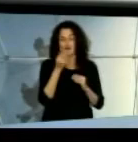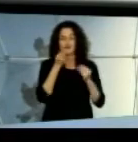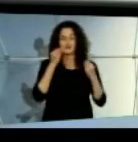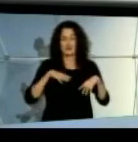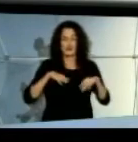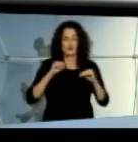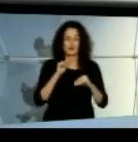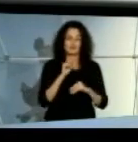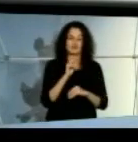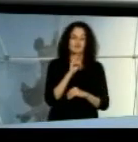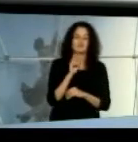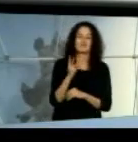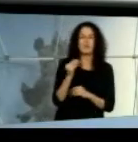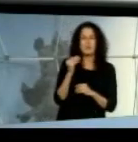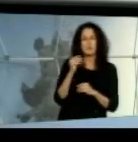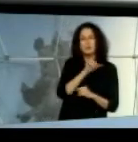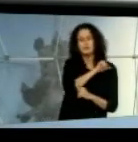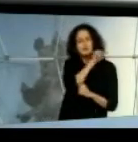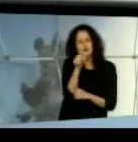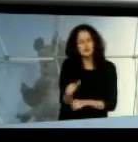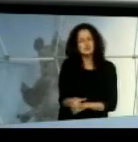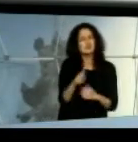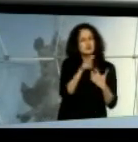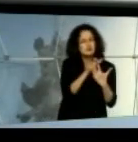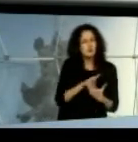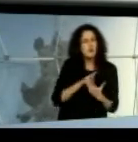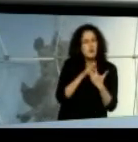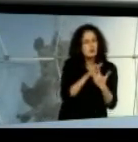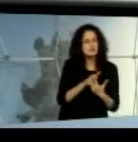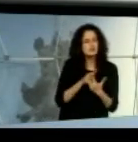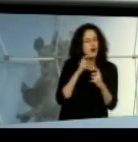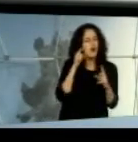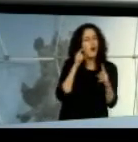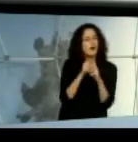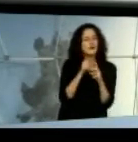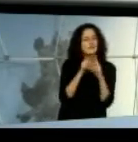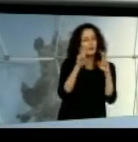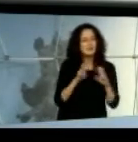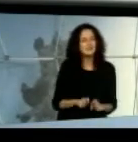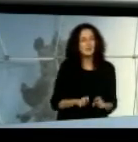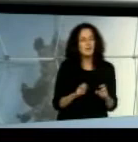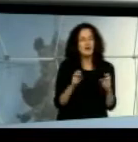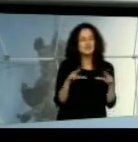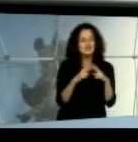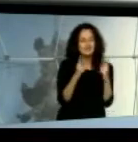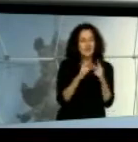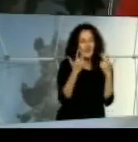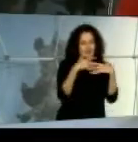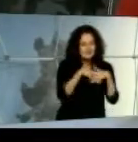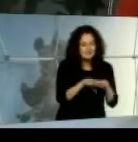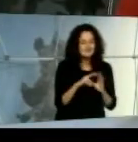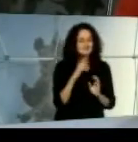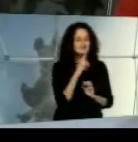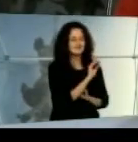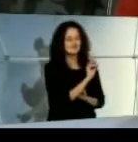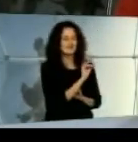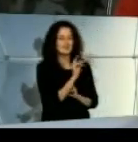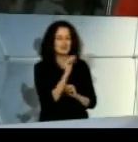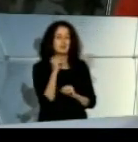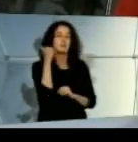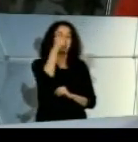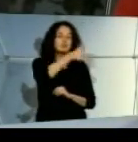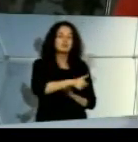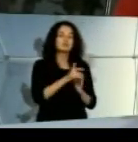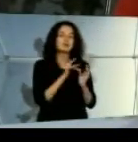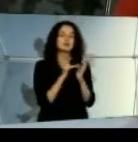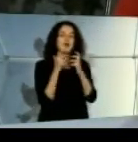de lucha, sí, José Antonio, pues para hacerse un hueco, ¿no?, en esa inclusión social. Muchos años de lucha, y por